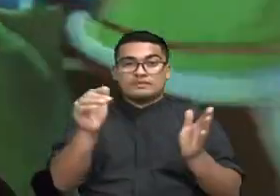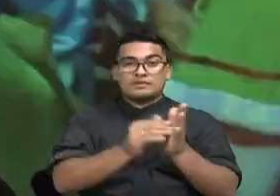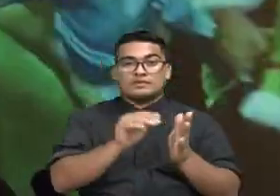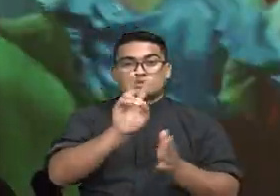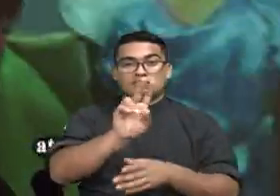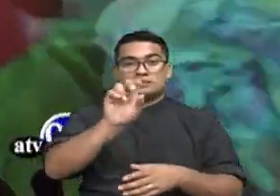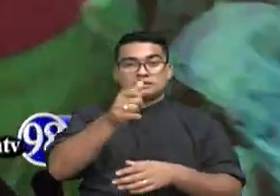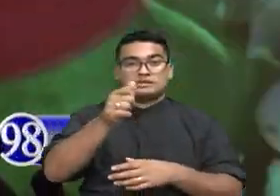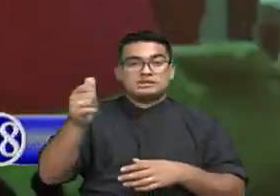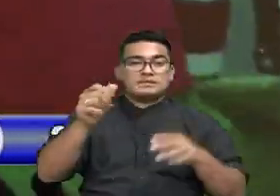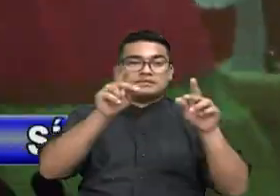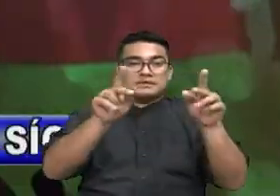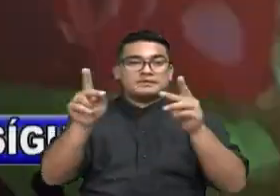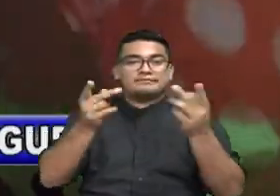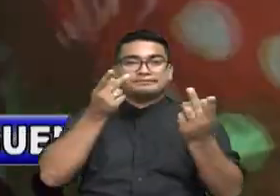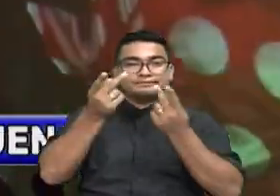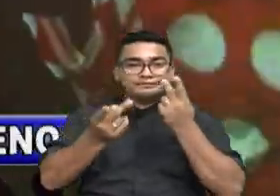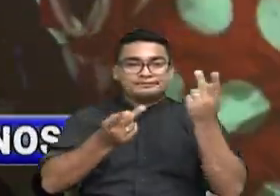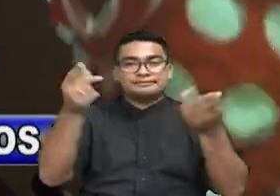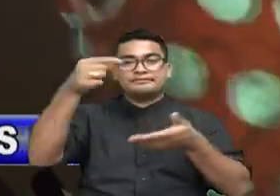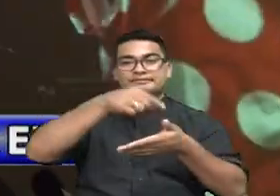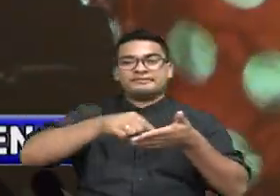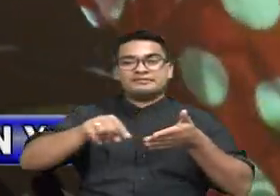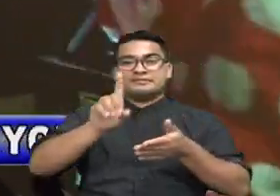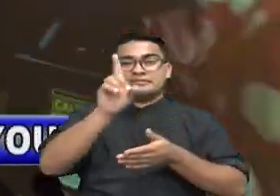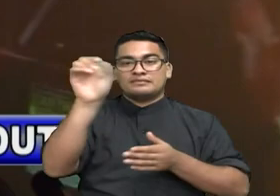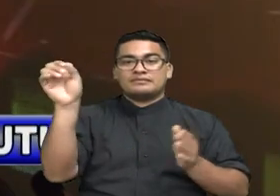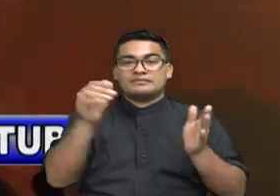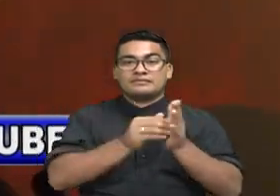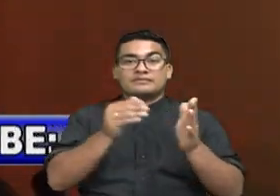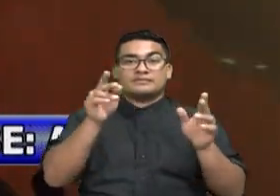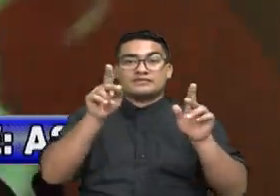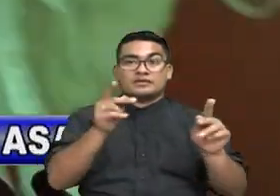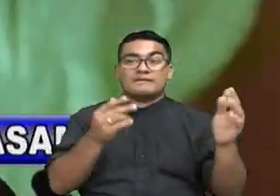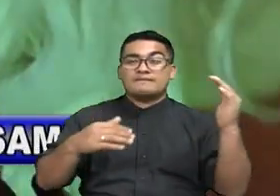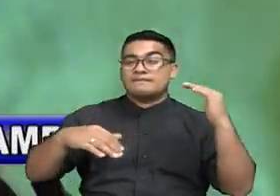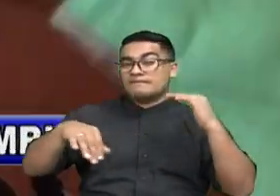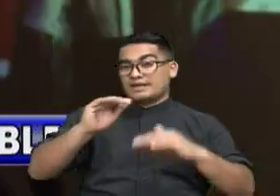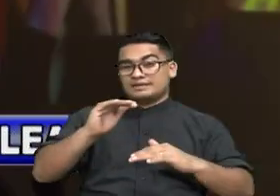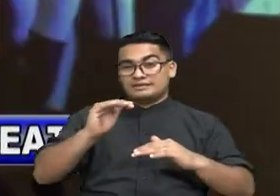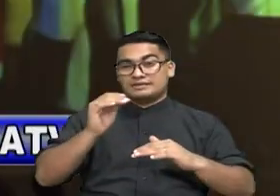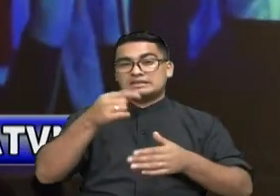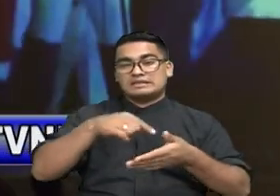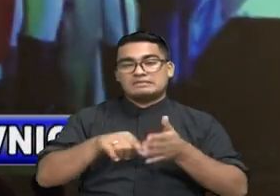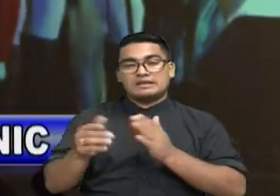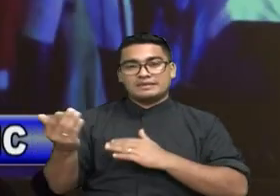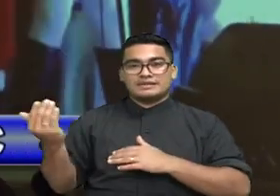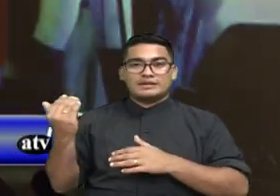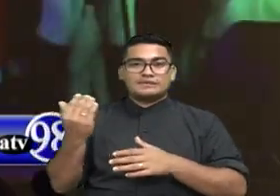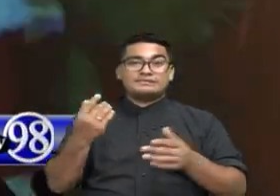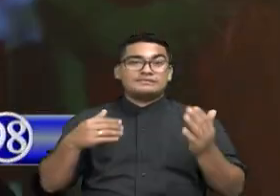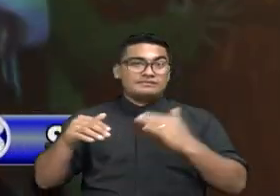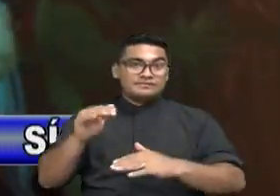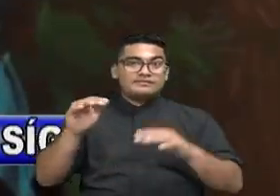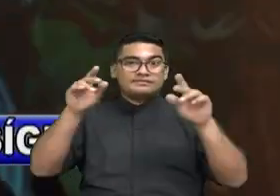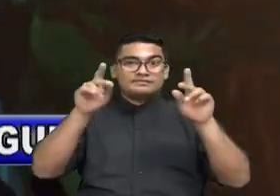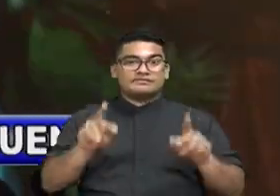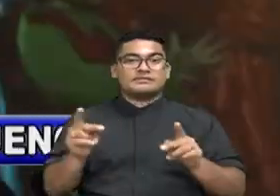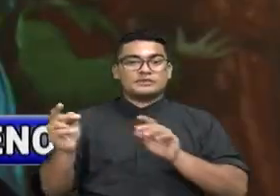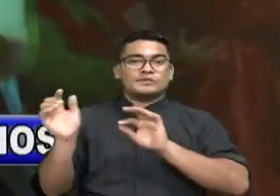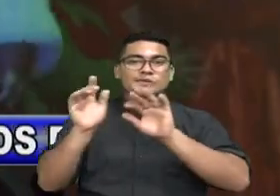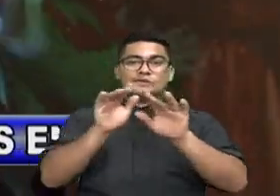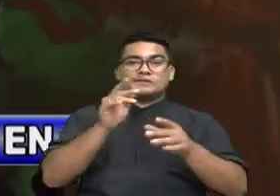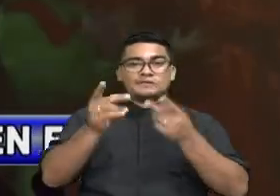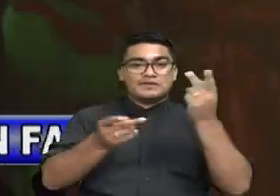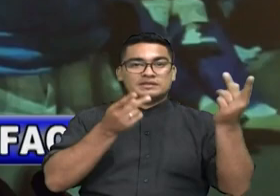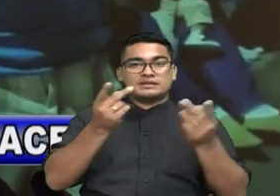41.266 visitantes en la semana, 10.000 personas más que la semana pasada. Eso es increíble, pues ahí se